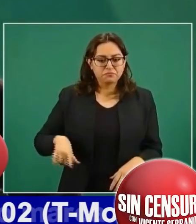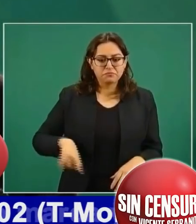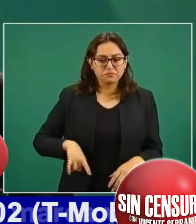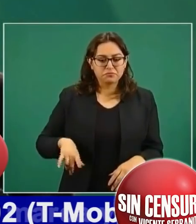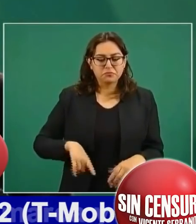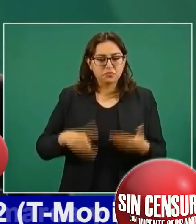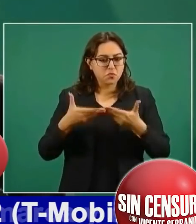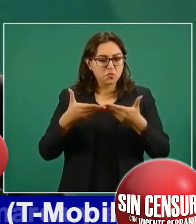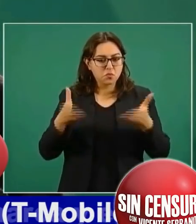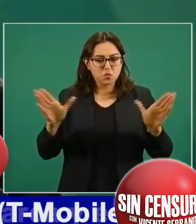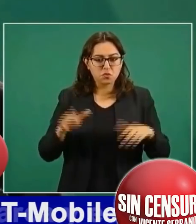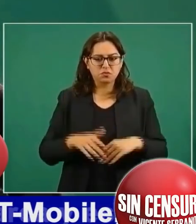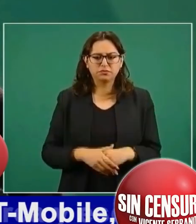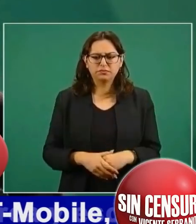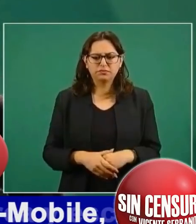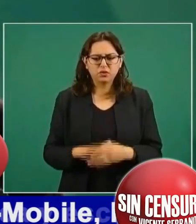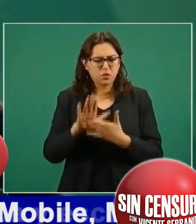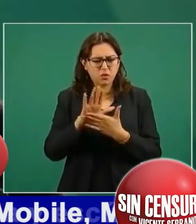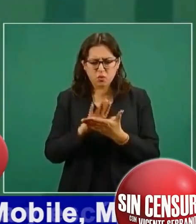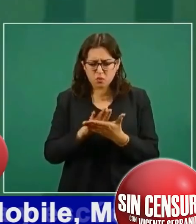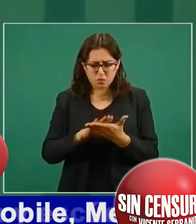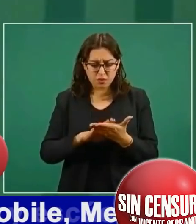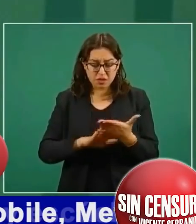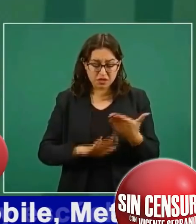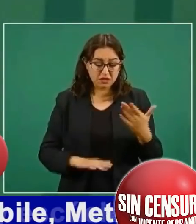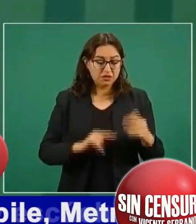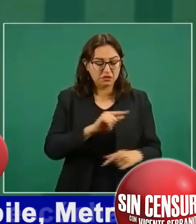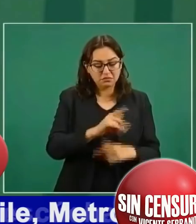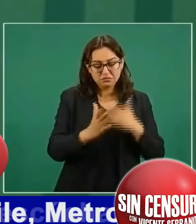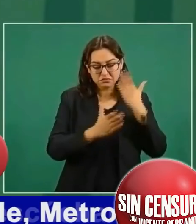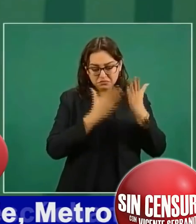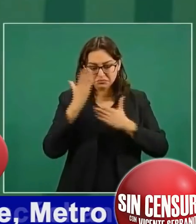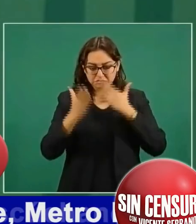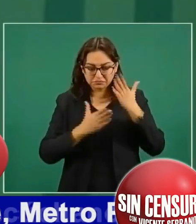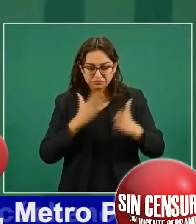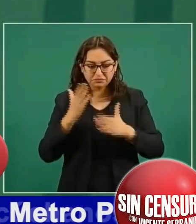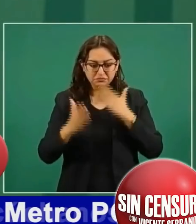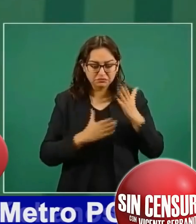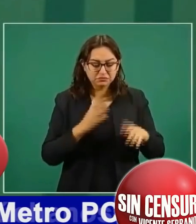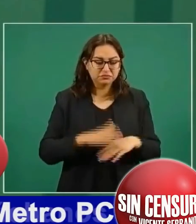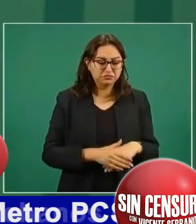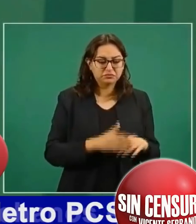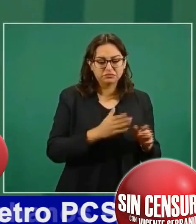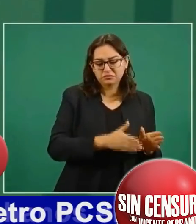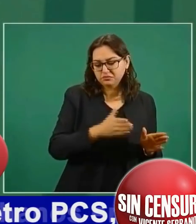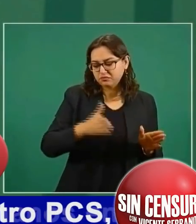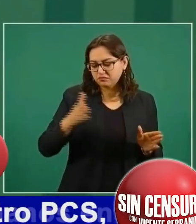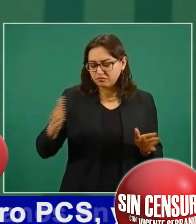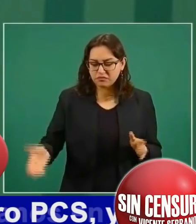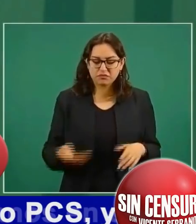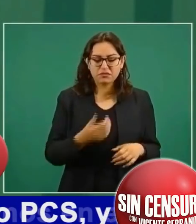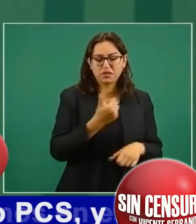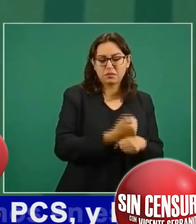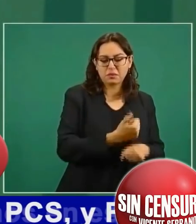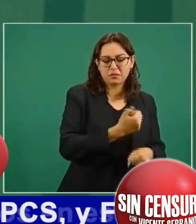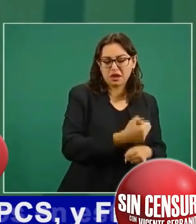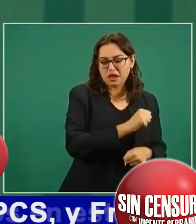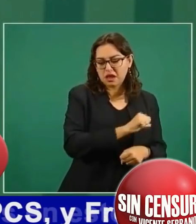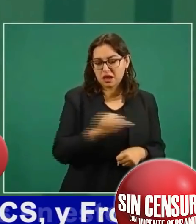ahí, de gente humilde. Él fue subiendo, la secundaria también, la preparatoria, la universidad